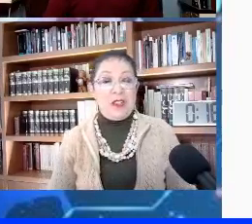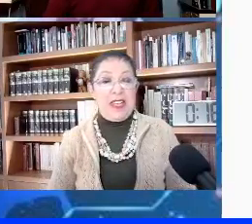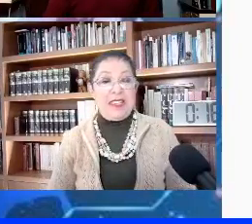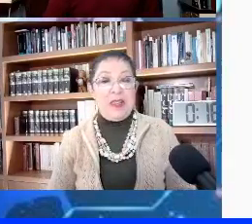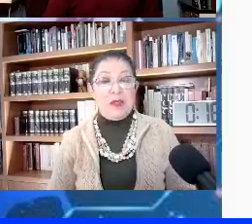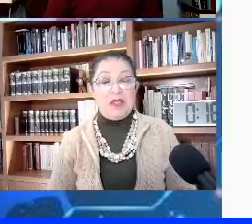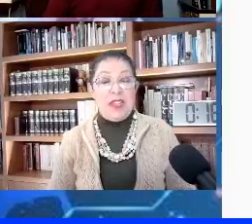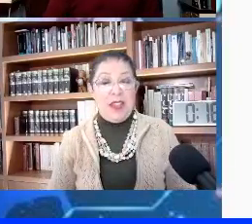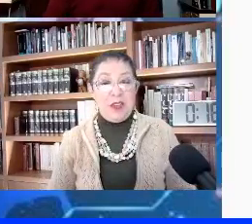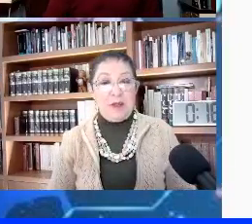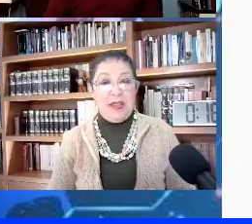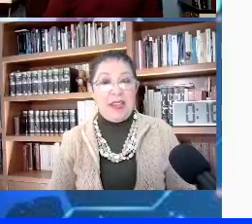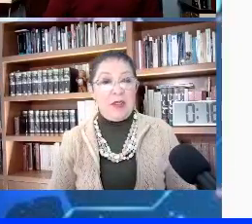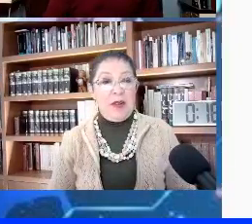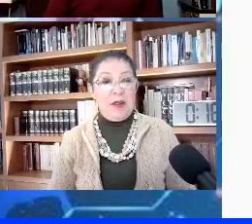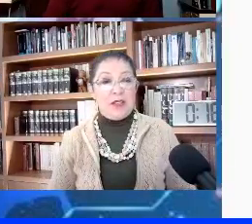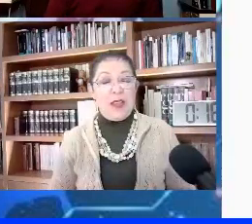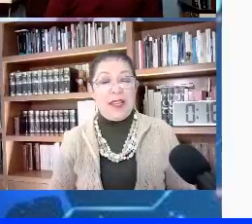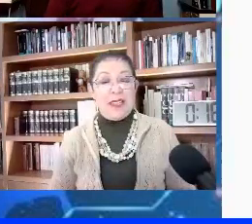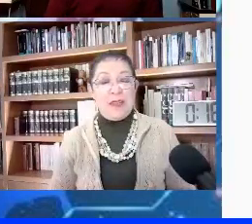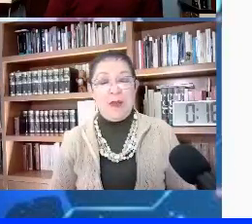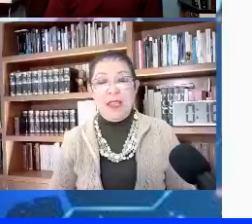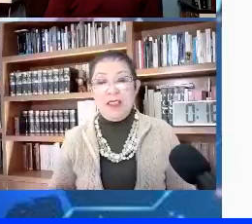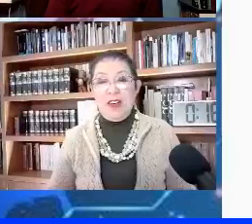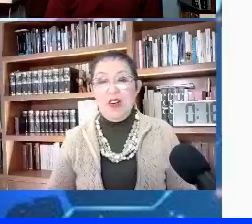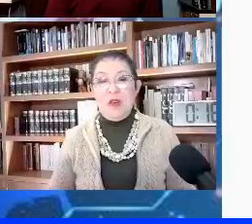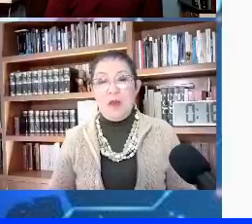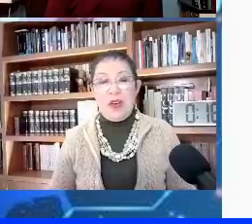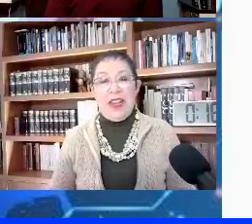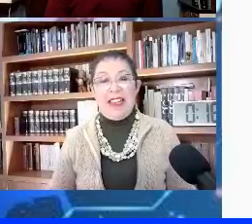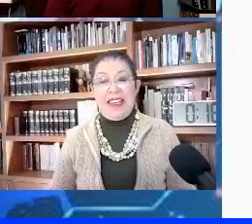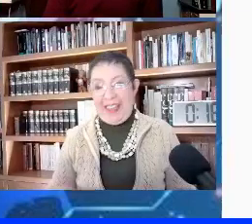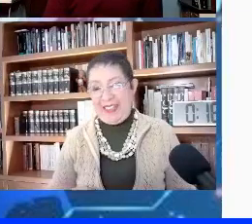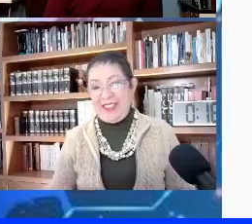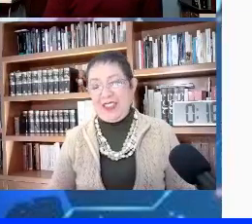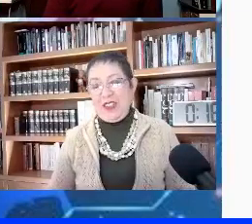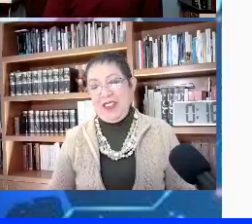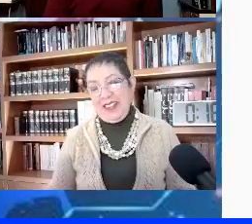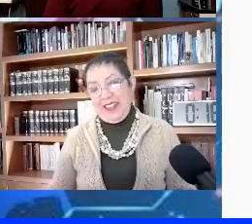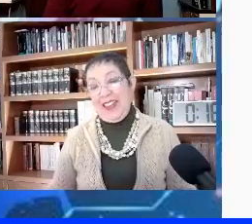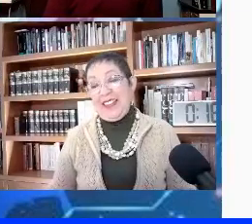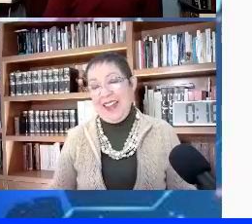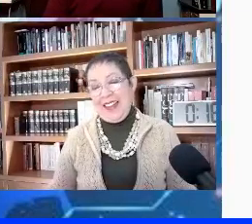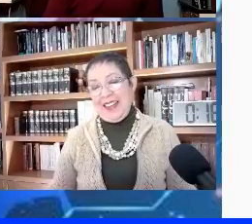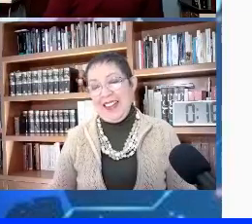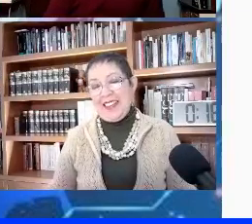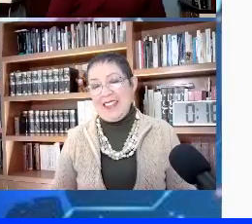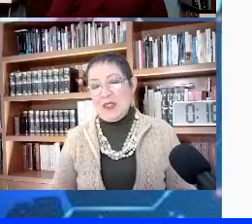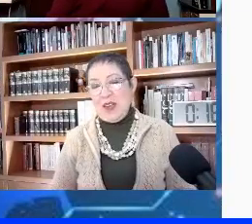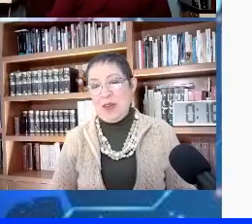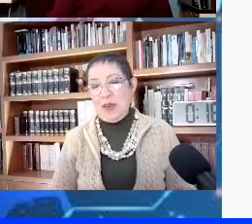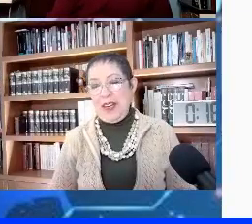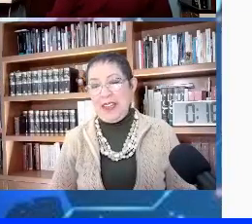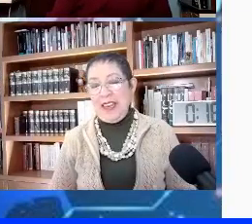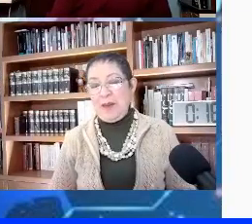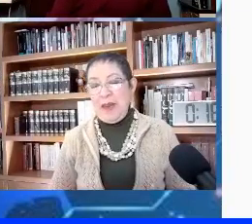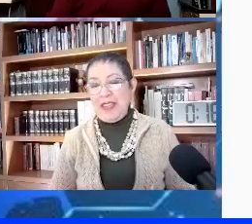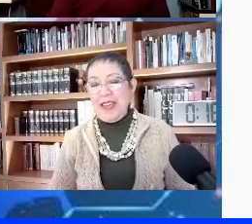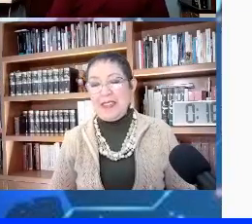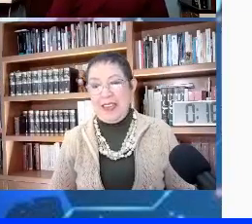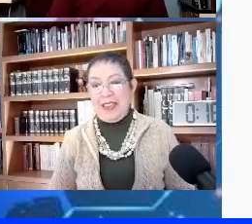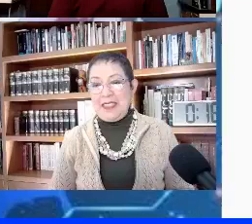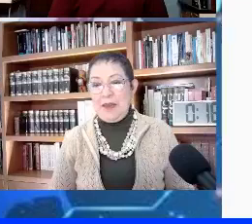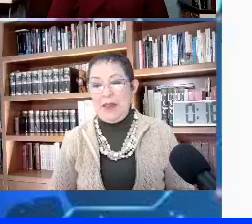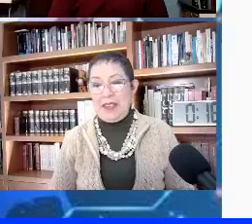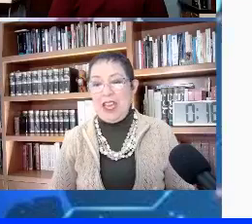es que decidió salir del mostrador para darle un abrazo de agradecimiento por el gesto qué tal esta es una buena de la